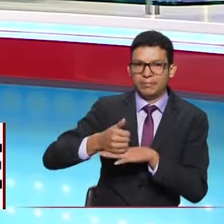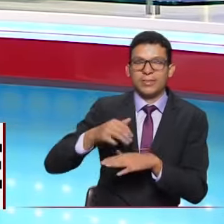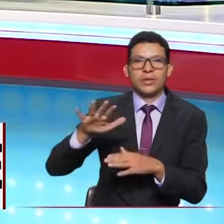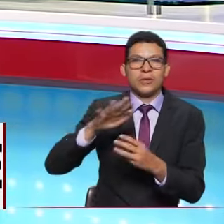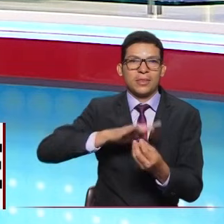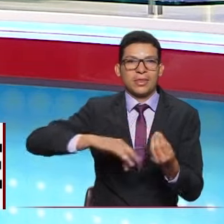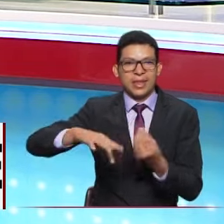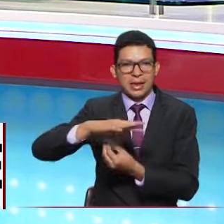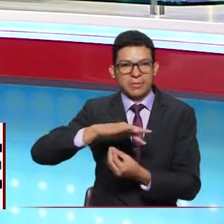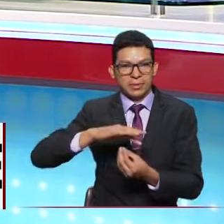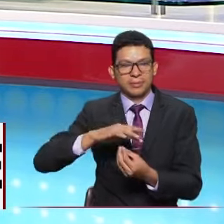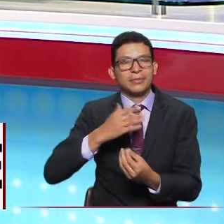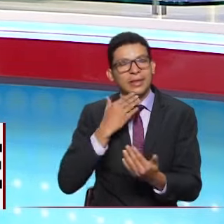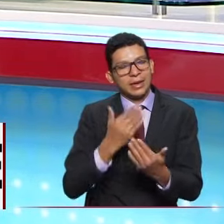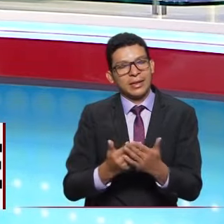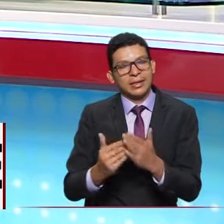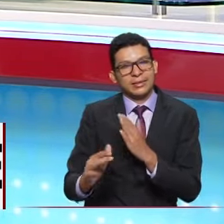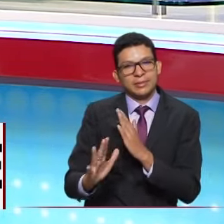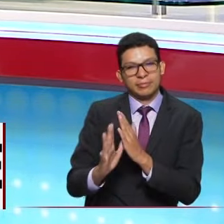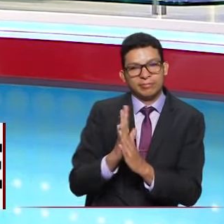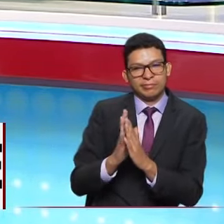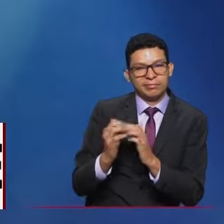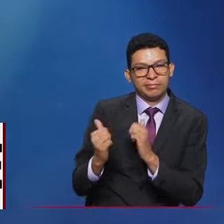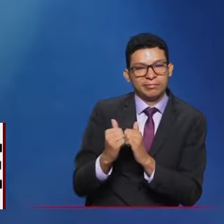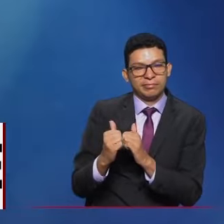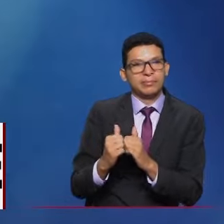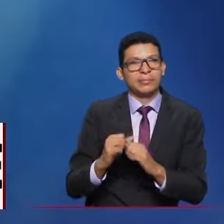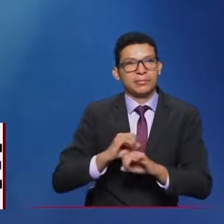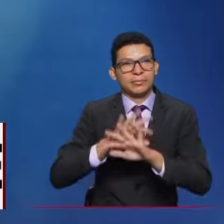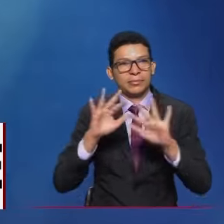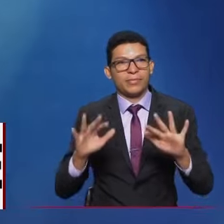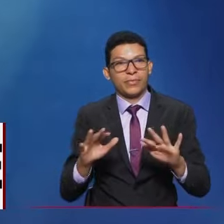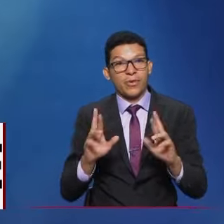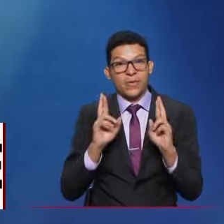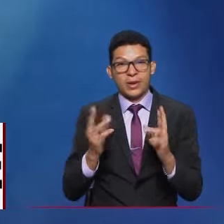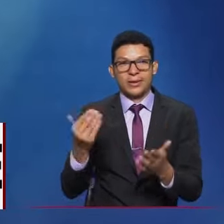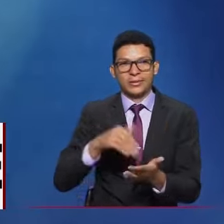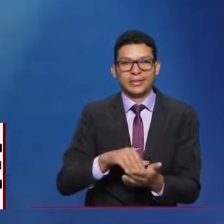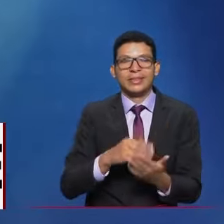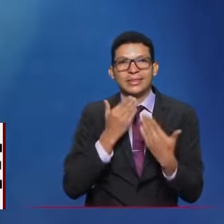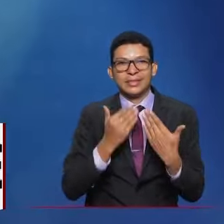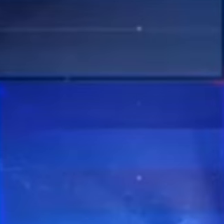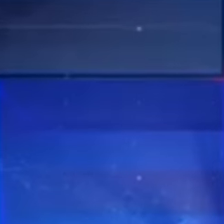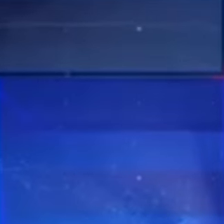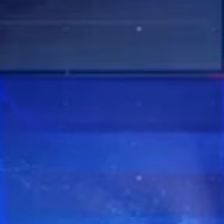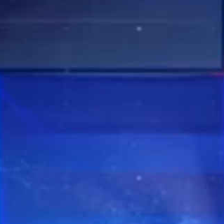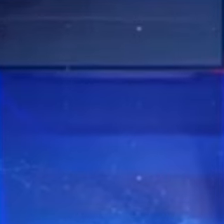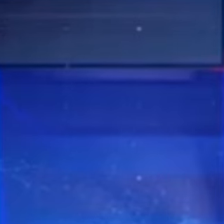Ambiente, muchísimas gracias por habernos acompañado en esta mañana. Muchísimas gracias, espero volver. Muchas gracias.